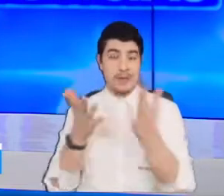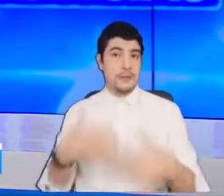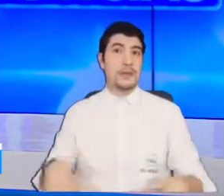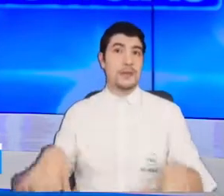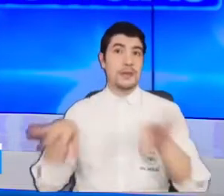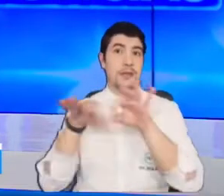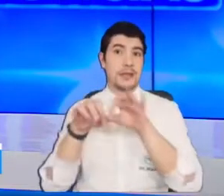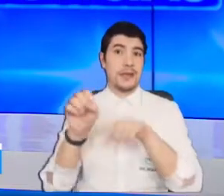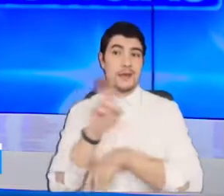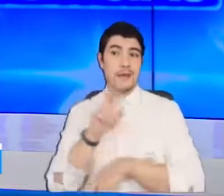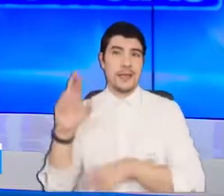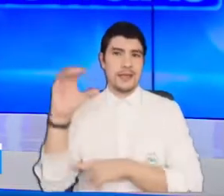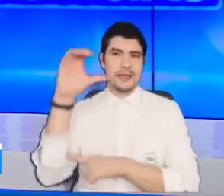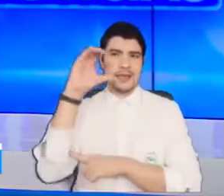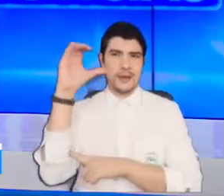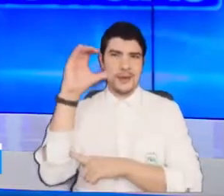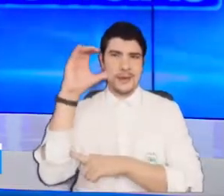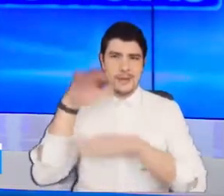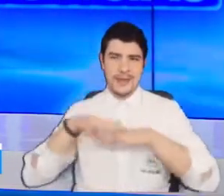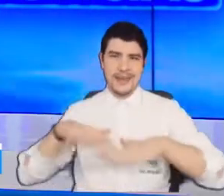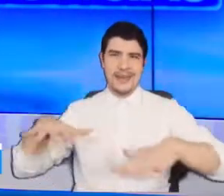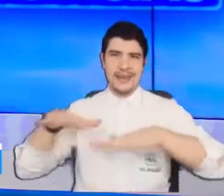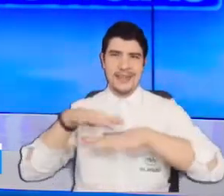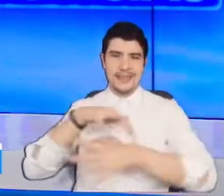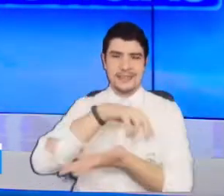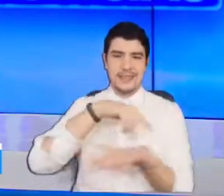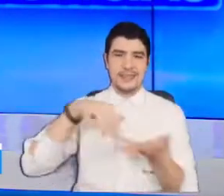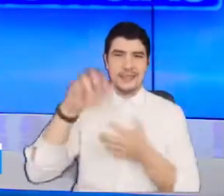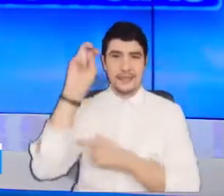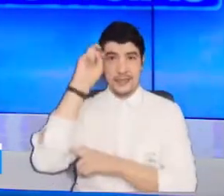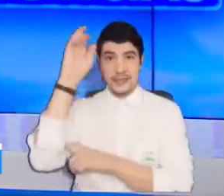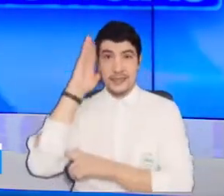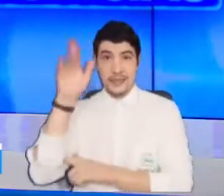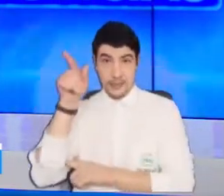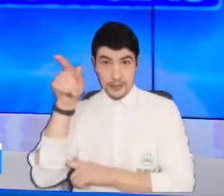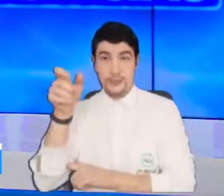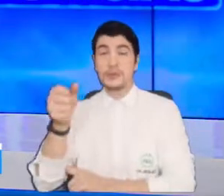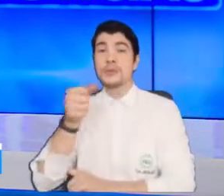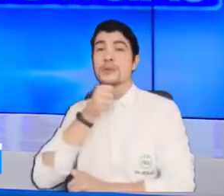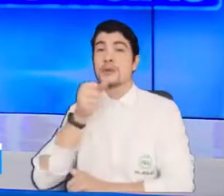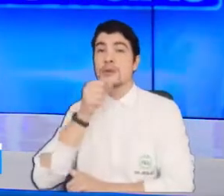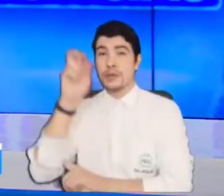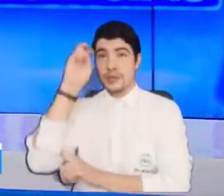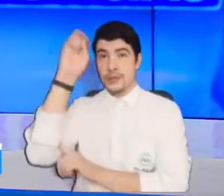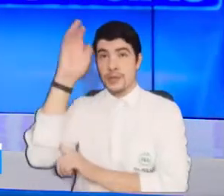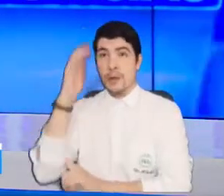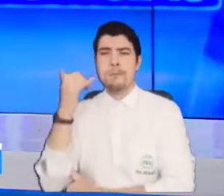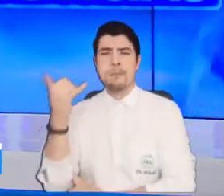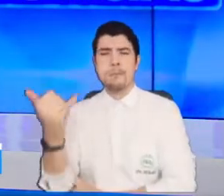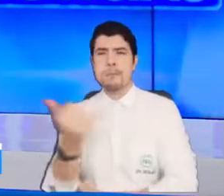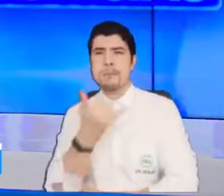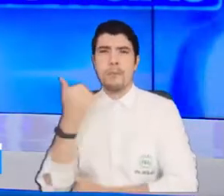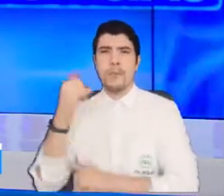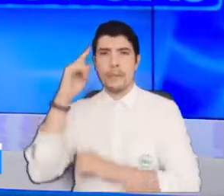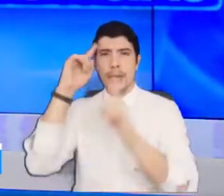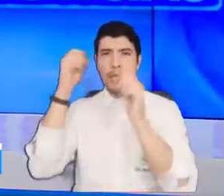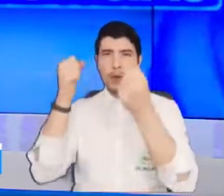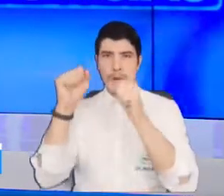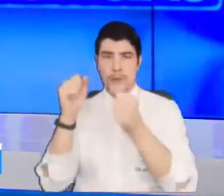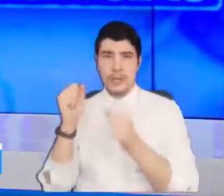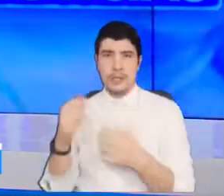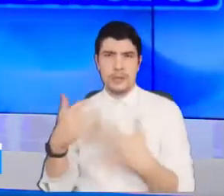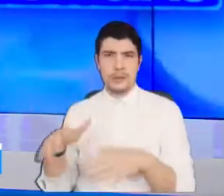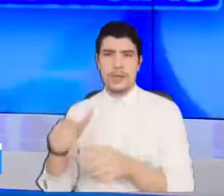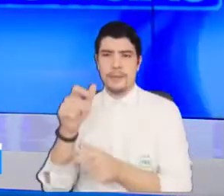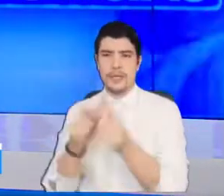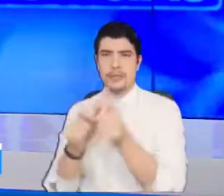Iniciamos el día de hoy con los hechos que son noticia en el departamento de Norte de Santander, pues es preocupante el saldo de asesinatos en Cúcuta